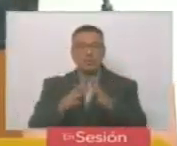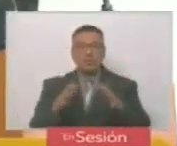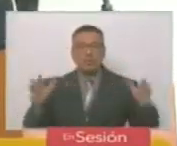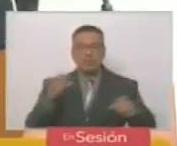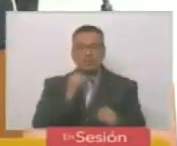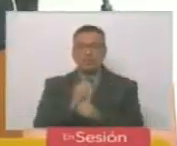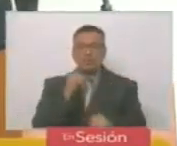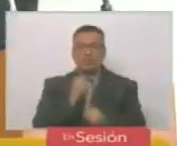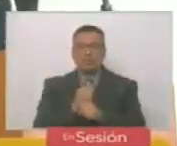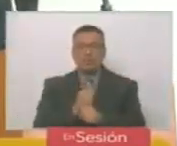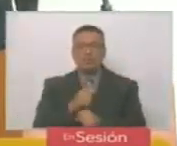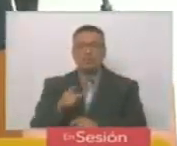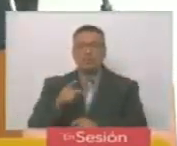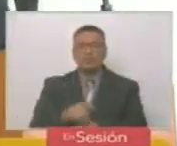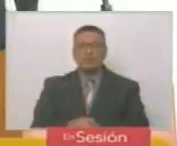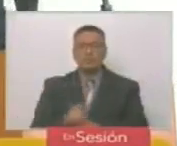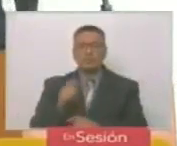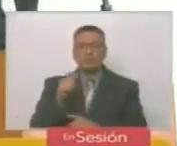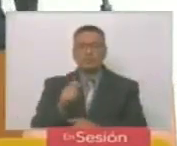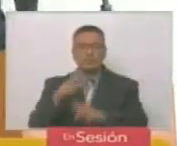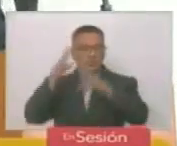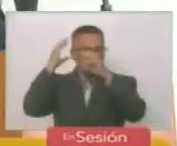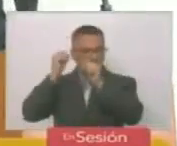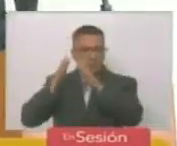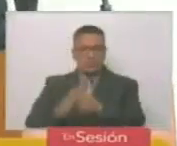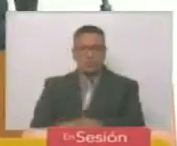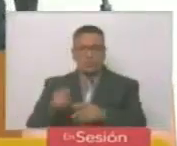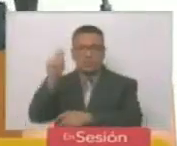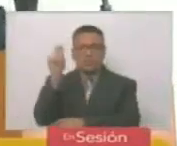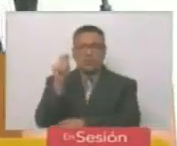labor de diplomacia parlamentaria de